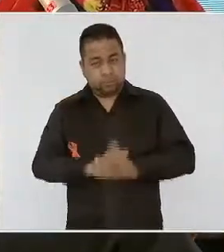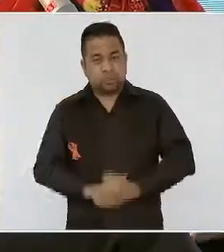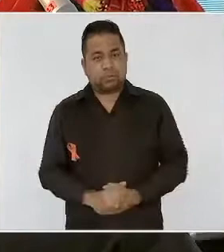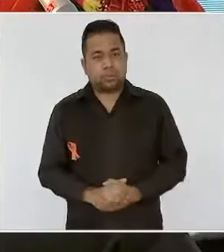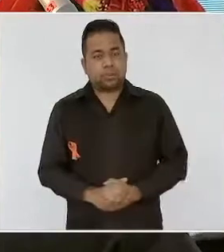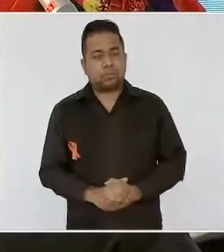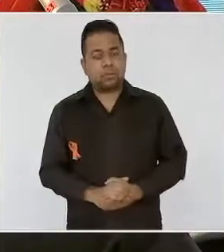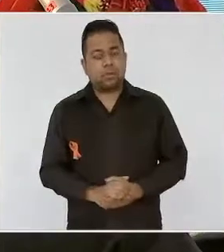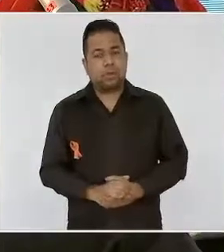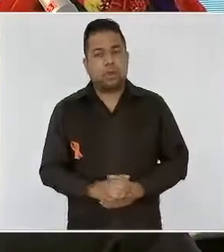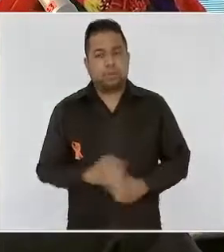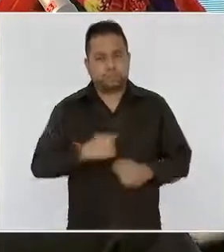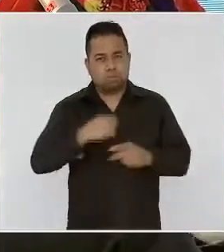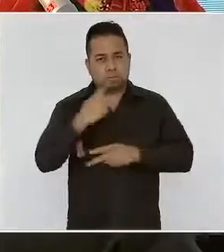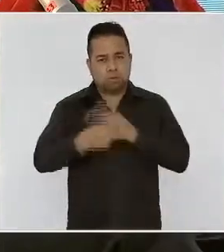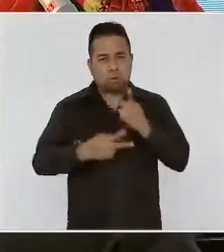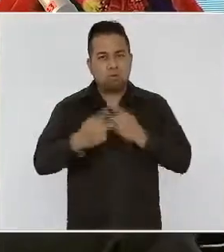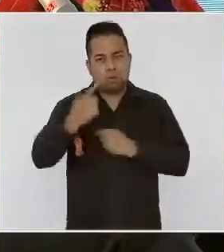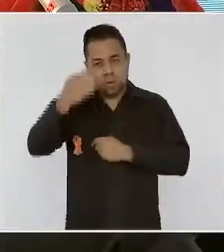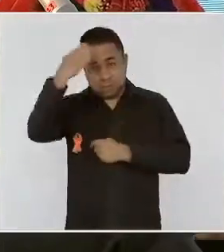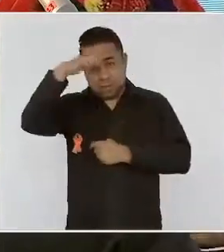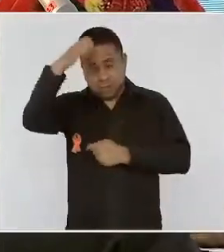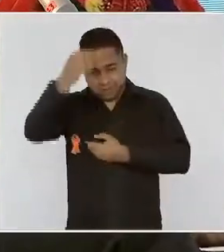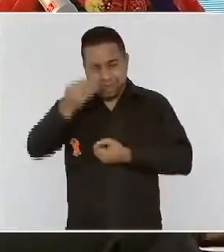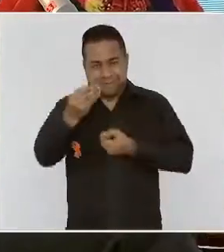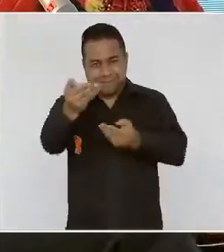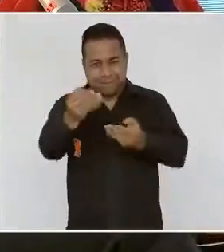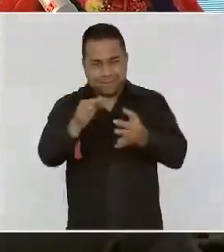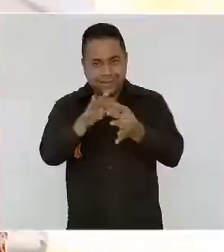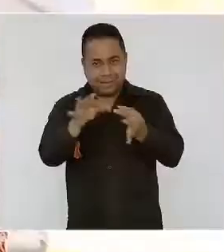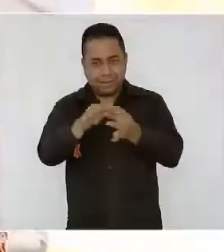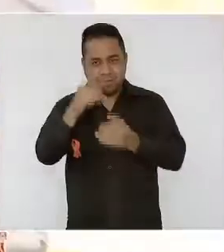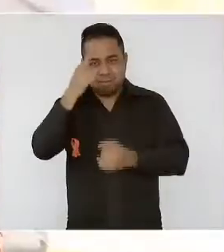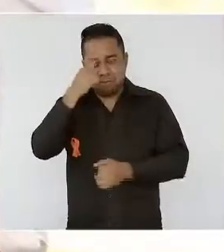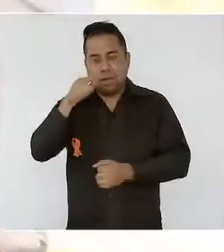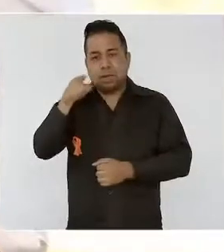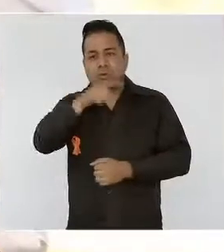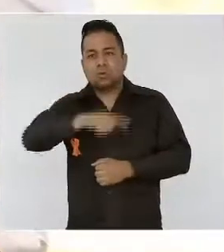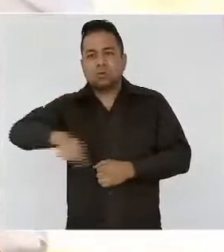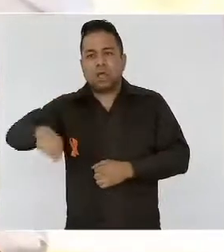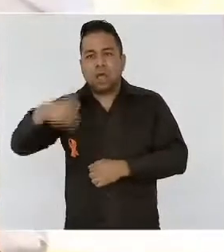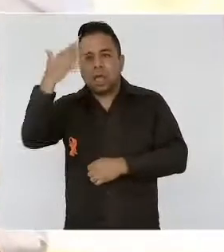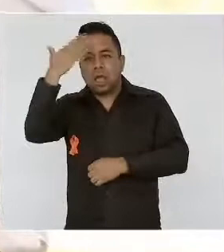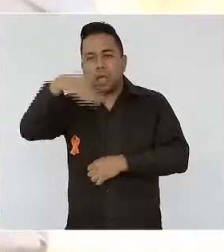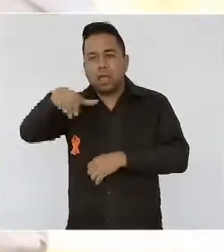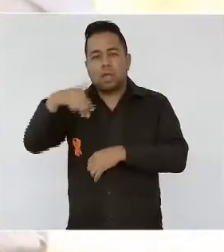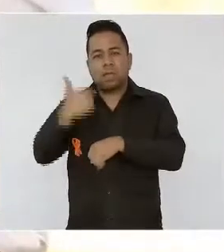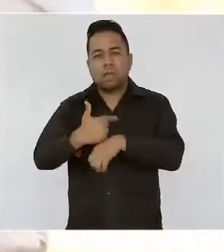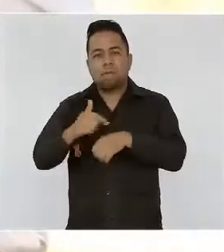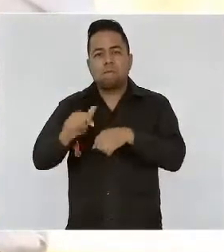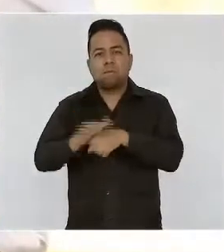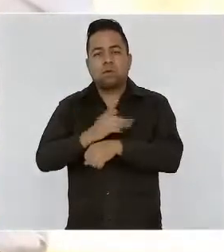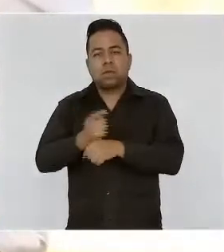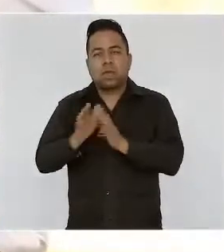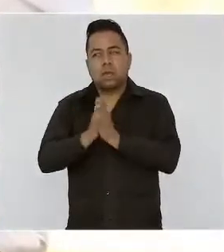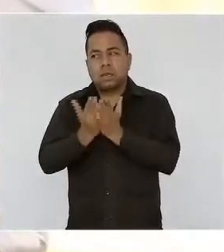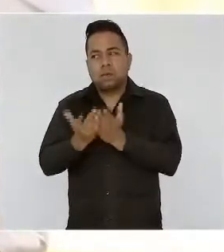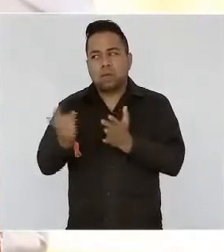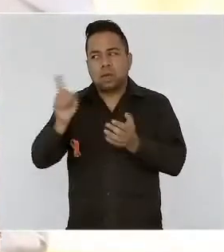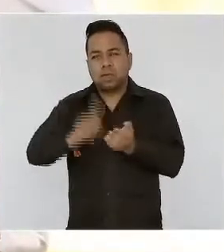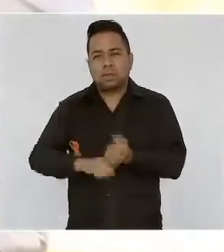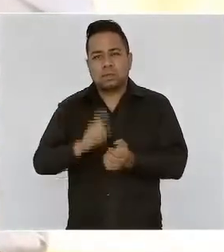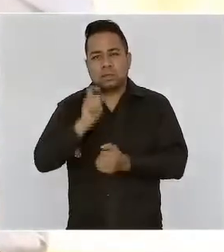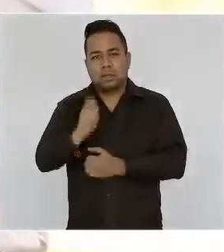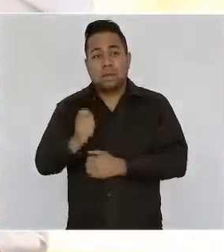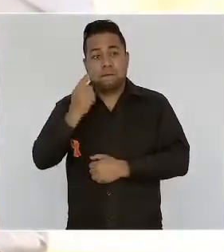Y les tengo que platicar una anécdota de mi vida para que sepan por qué lo traigo aquí. Fíjense